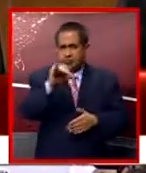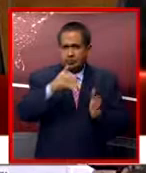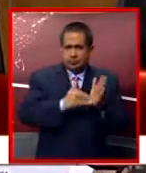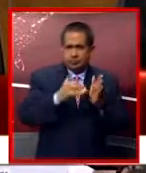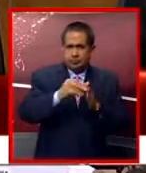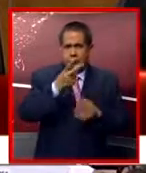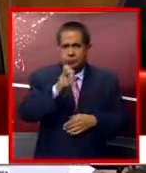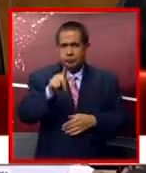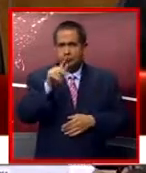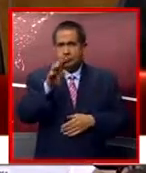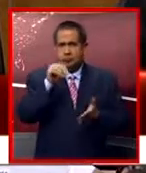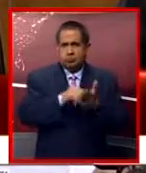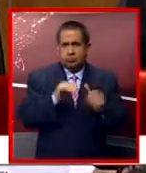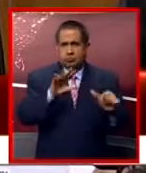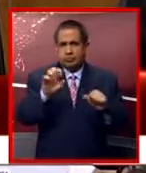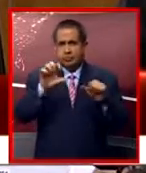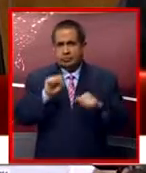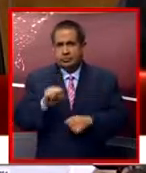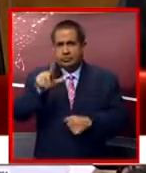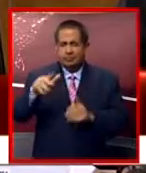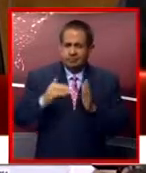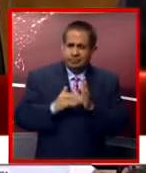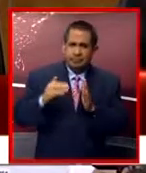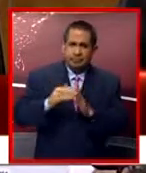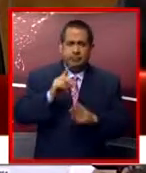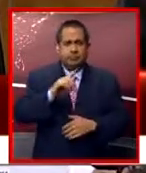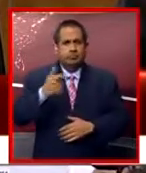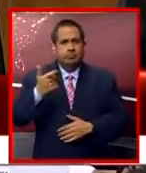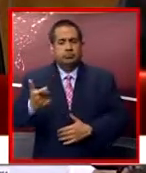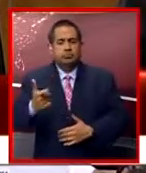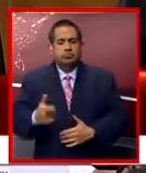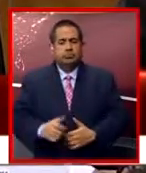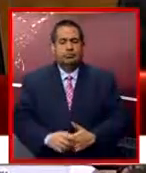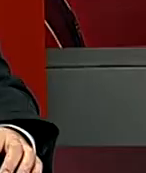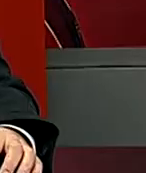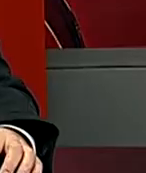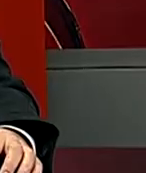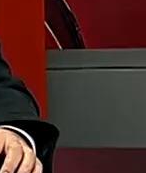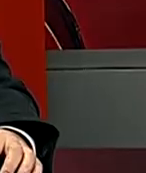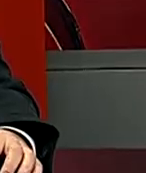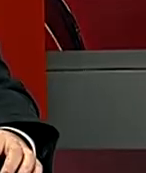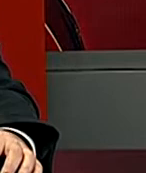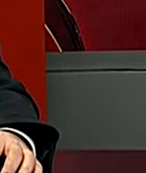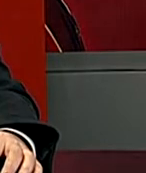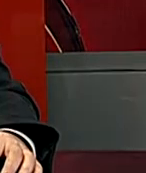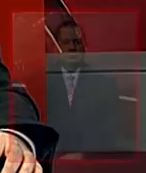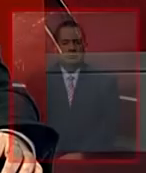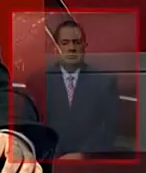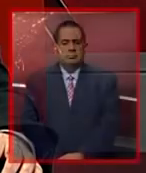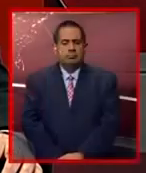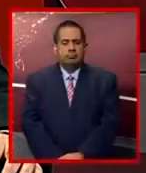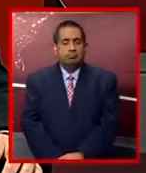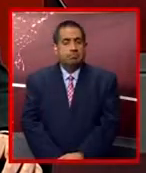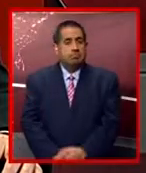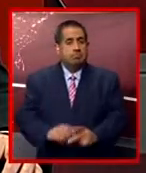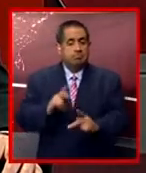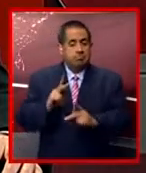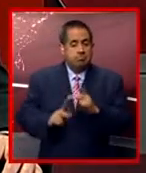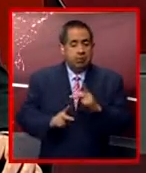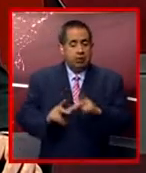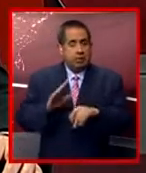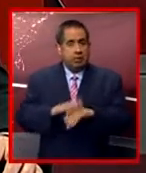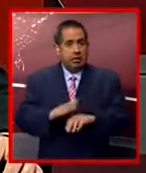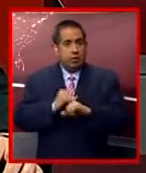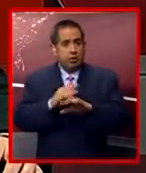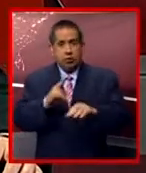5.279.667 millones de pesos. Tenemos que hacer una pausa, regresamos con más información